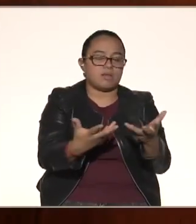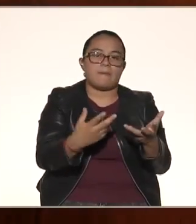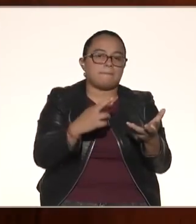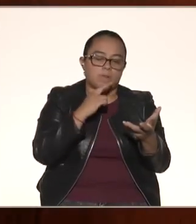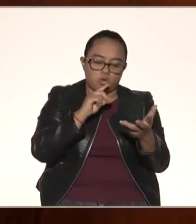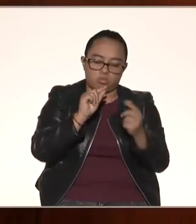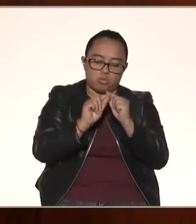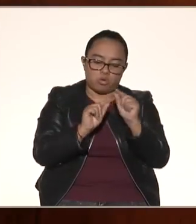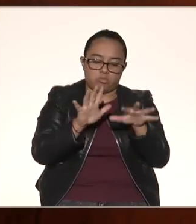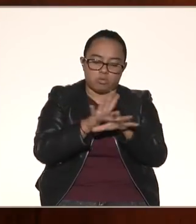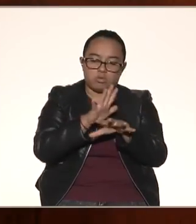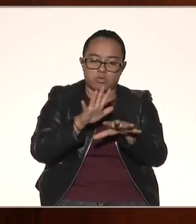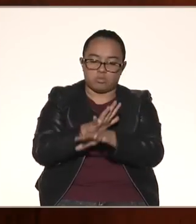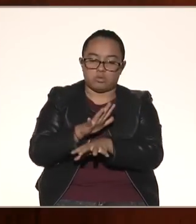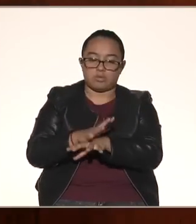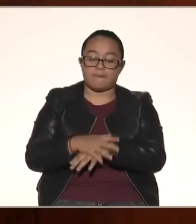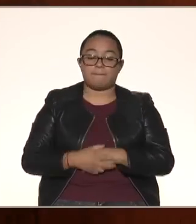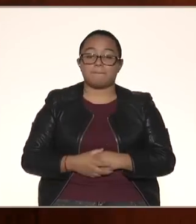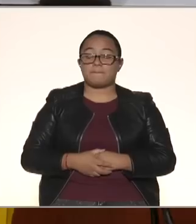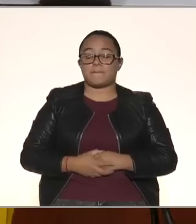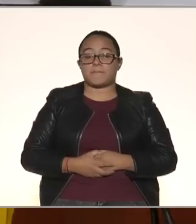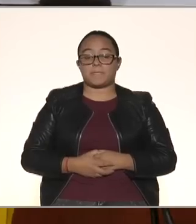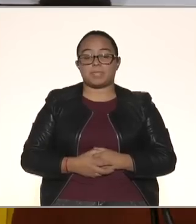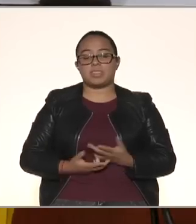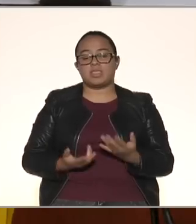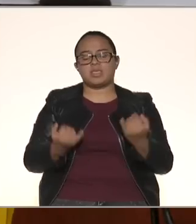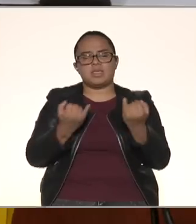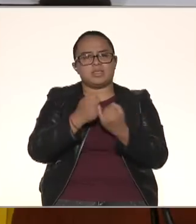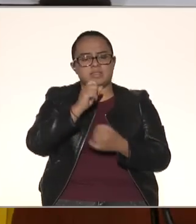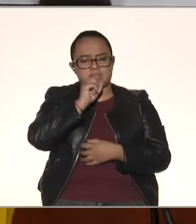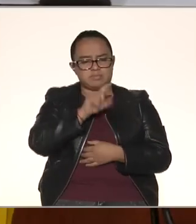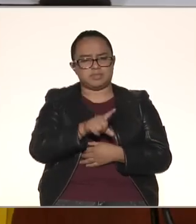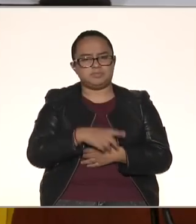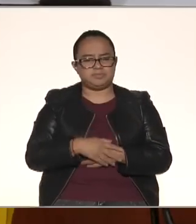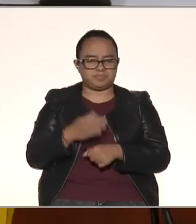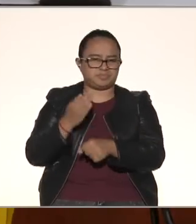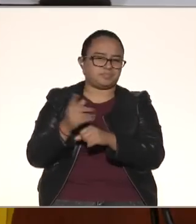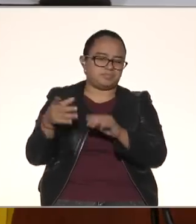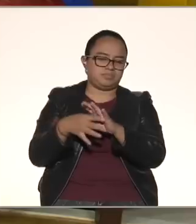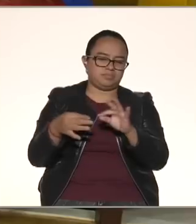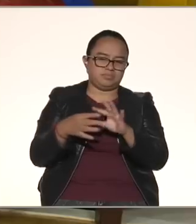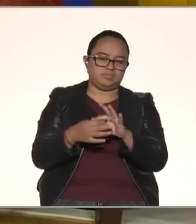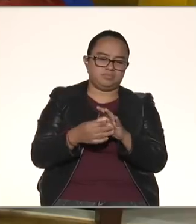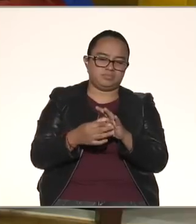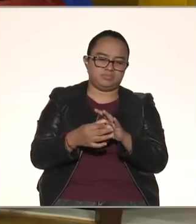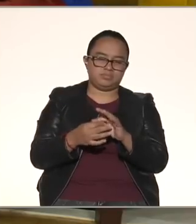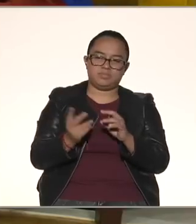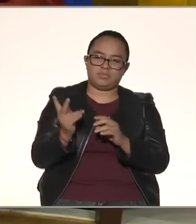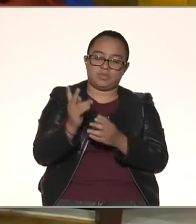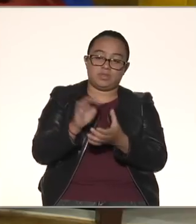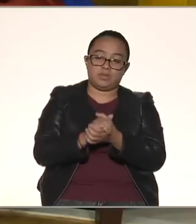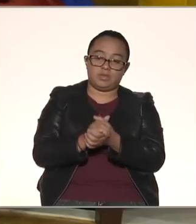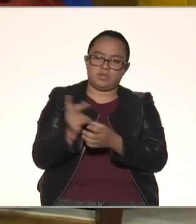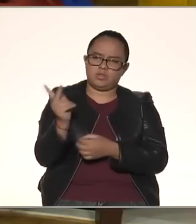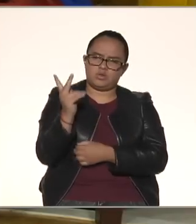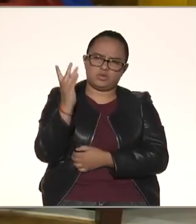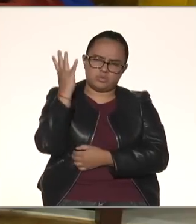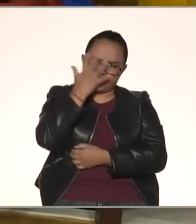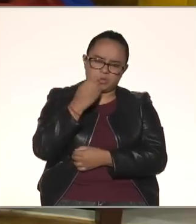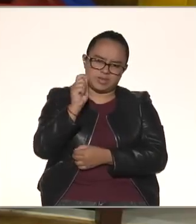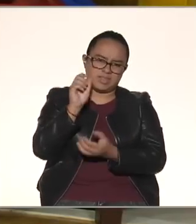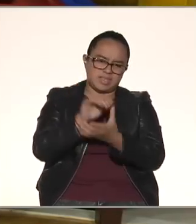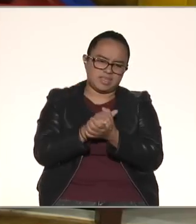Claro, porque eso fue lo que me enseñaron en casa. Que justo con el comentario de la pareja, que también coincido que es una pareja muy bonita,